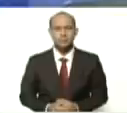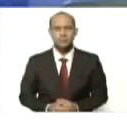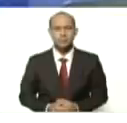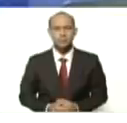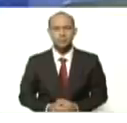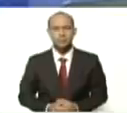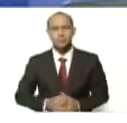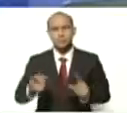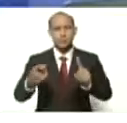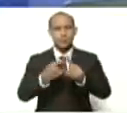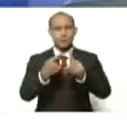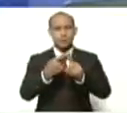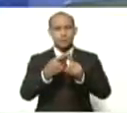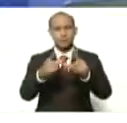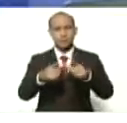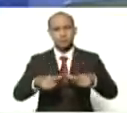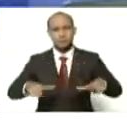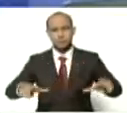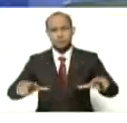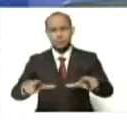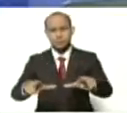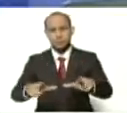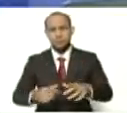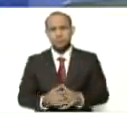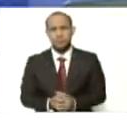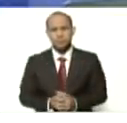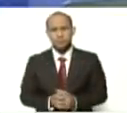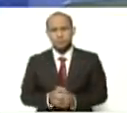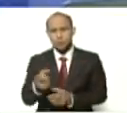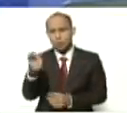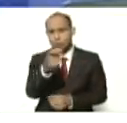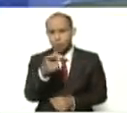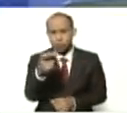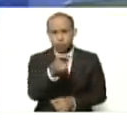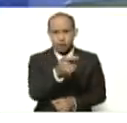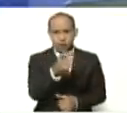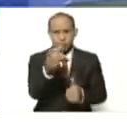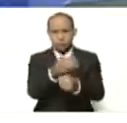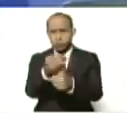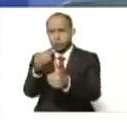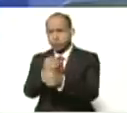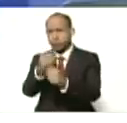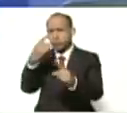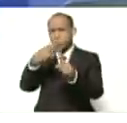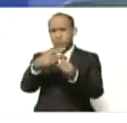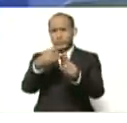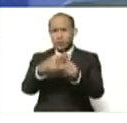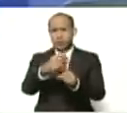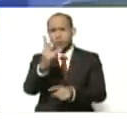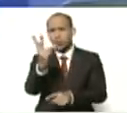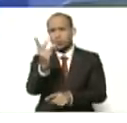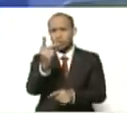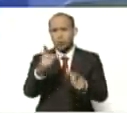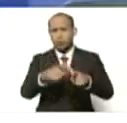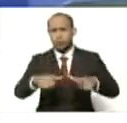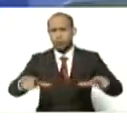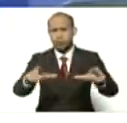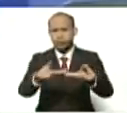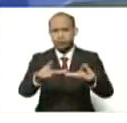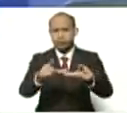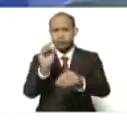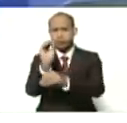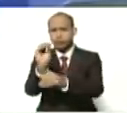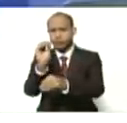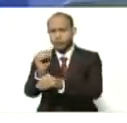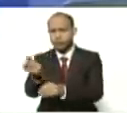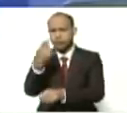en primer lugar el p la pesquisa pues segundo lugar el tratamiento a la